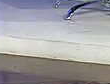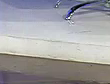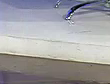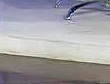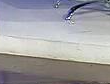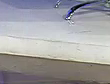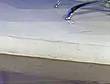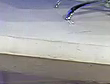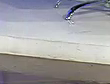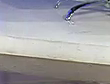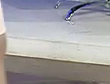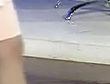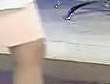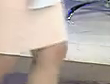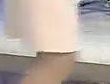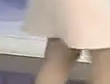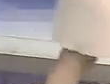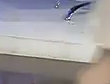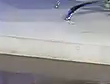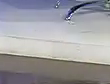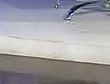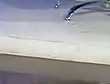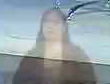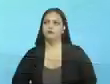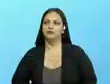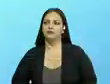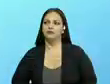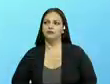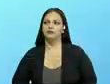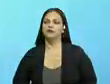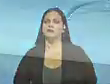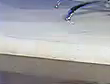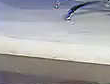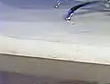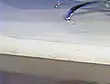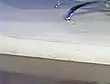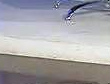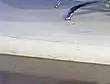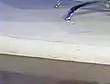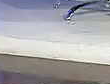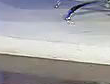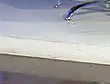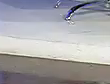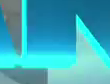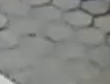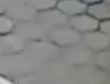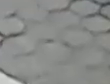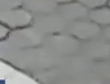Por supuesto, adelante. Bueno, por favor, acompáñenme si son tan gentiles. Vamos a revisar esto